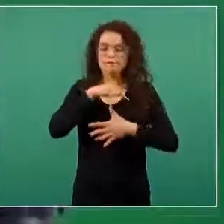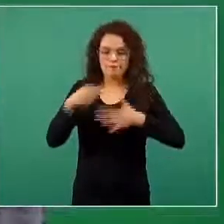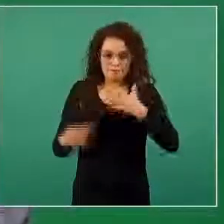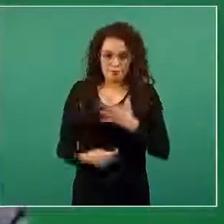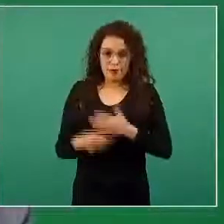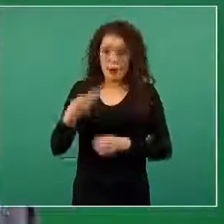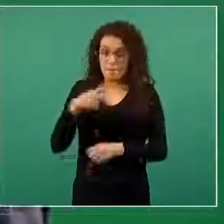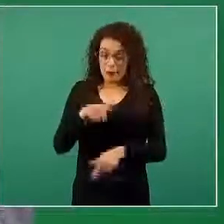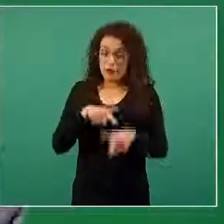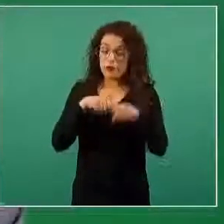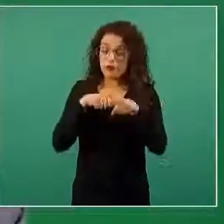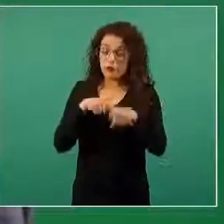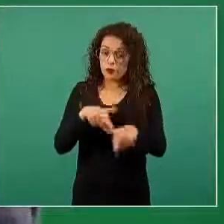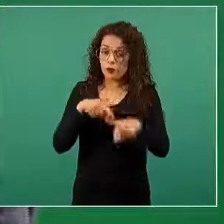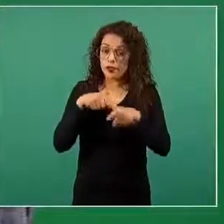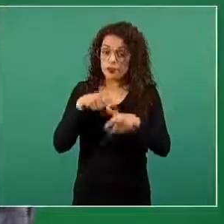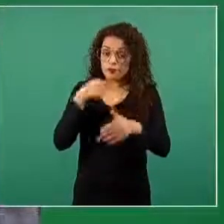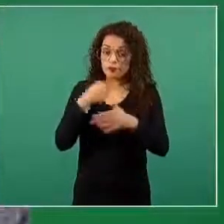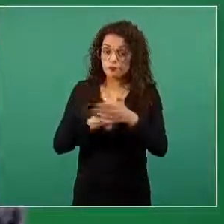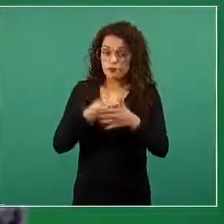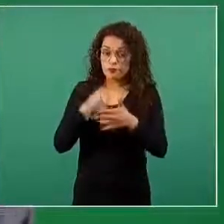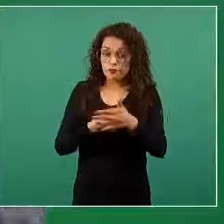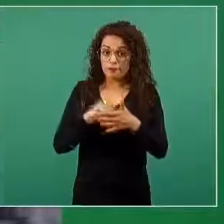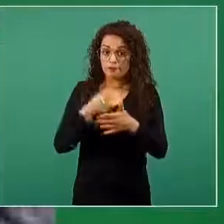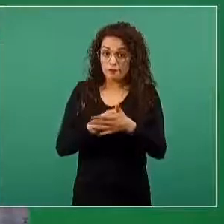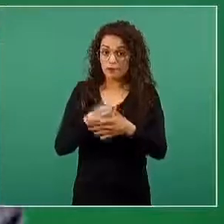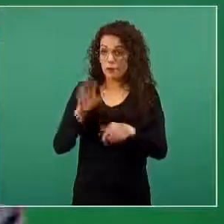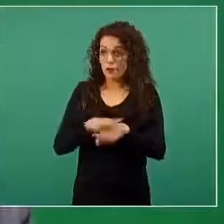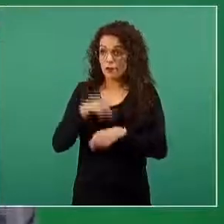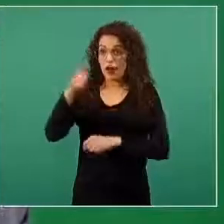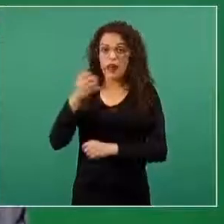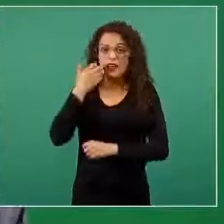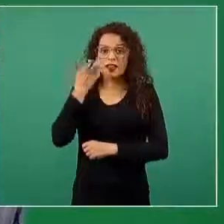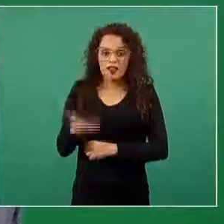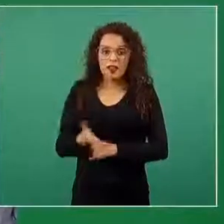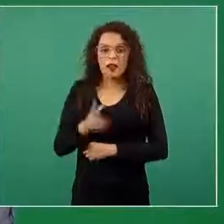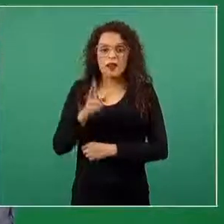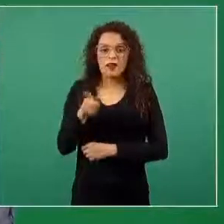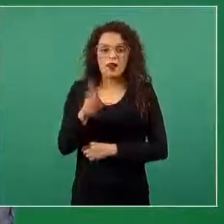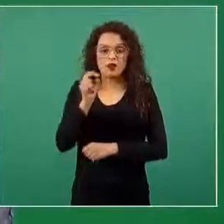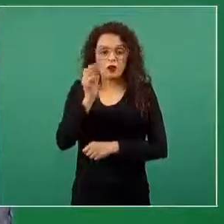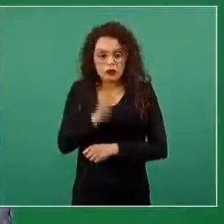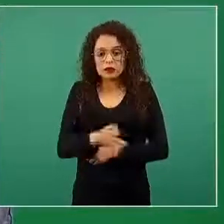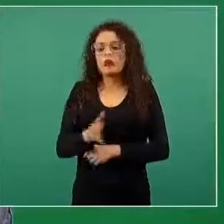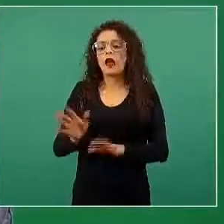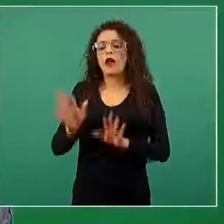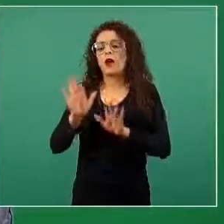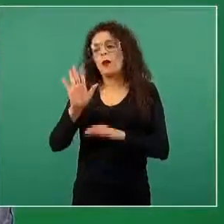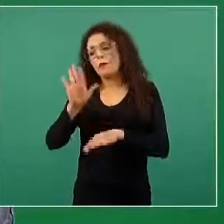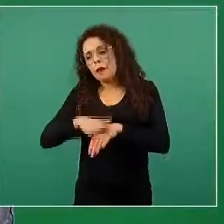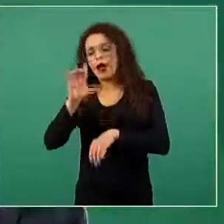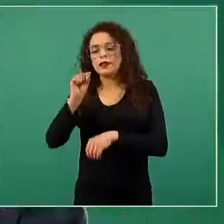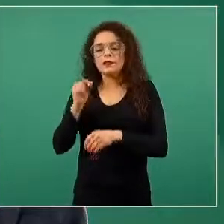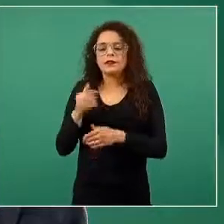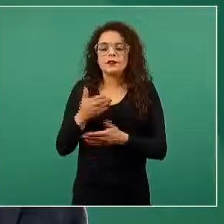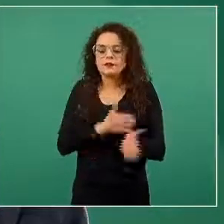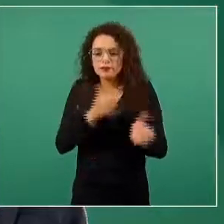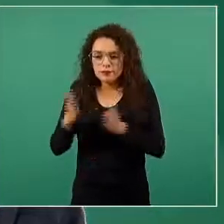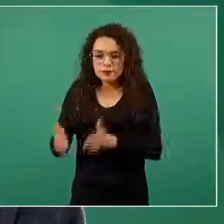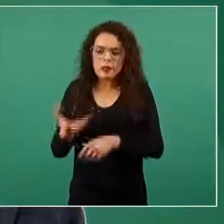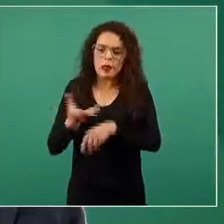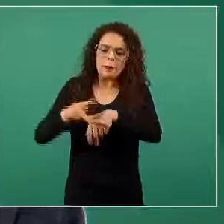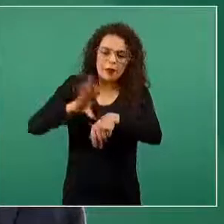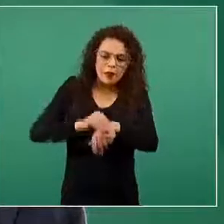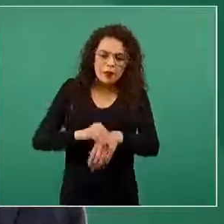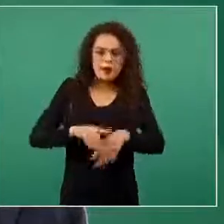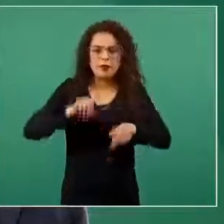buscando caminos para evadir esto, buscar prórrogas, buscar excepciones. Consideramos que es hoy